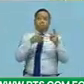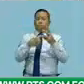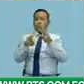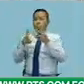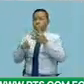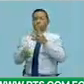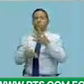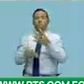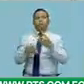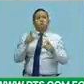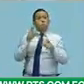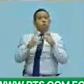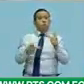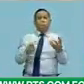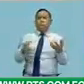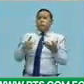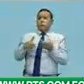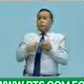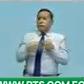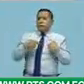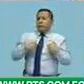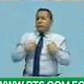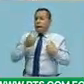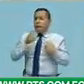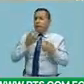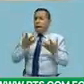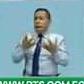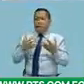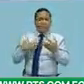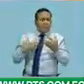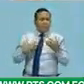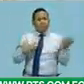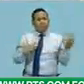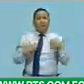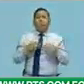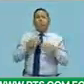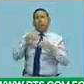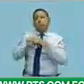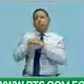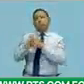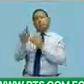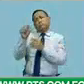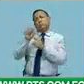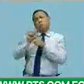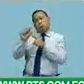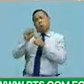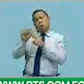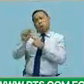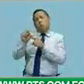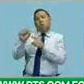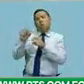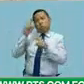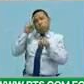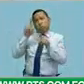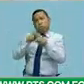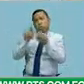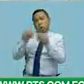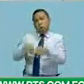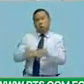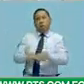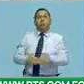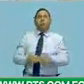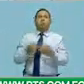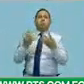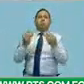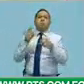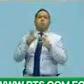decenas de usuarios se acercaran a la dependencia para realizar convenios. La espera impacientó